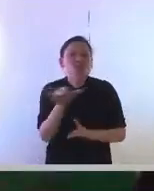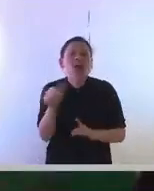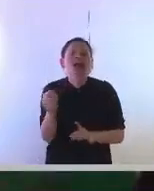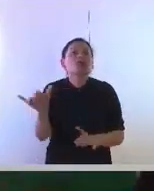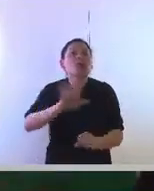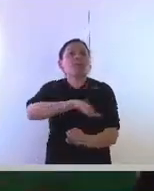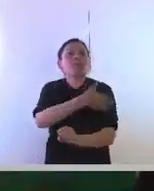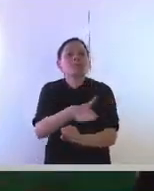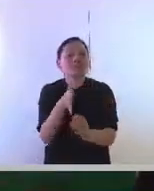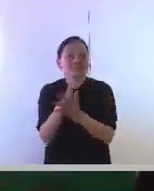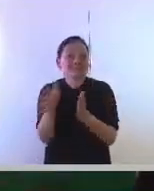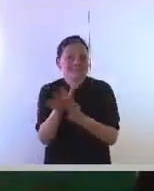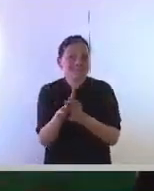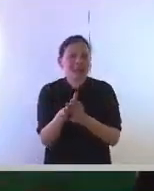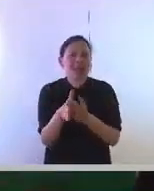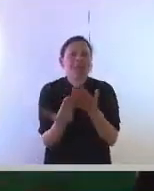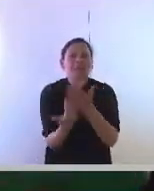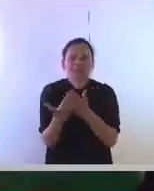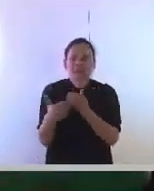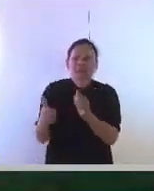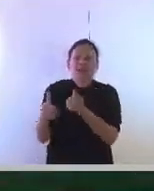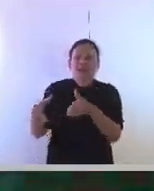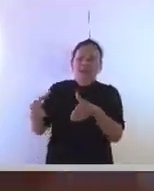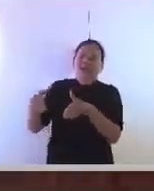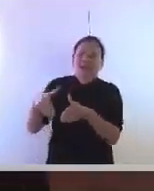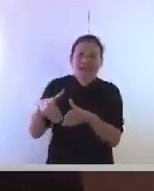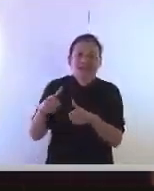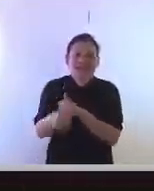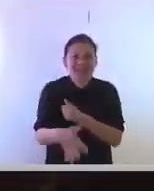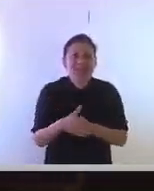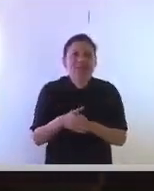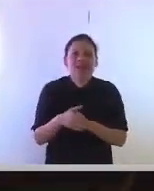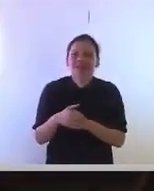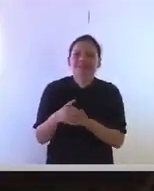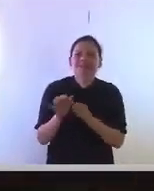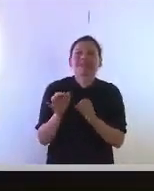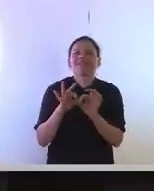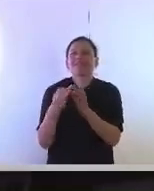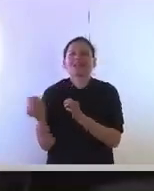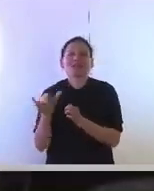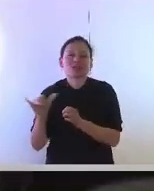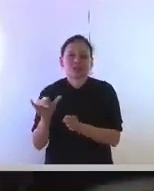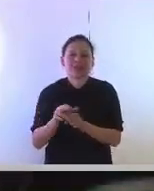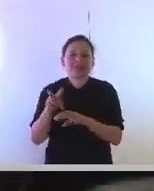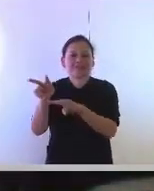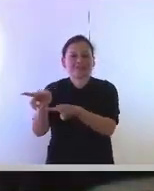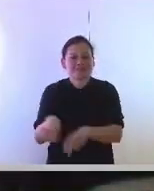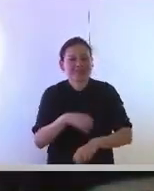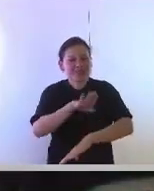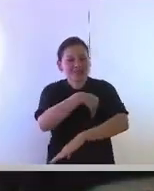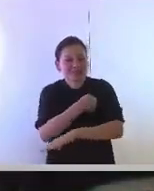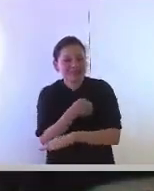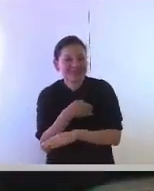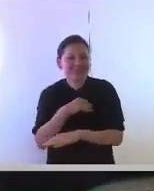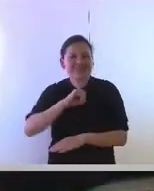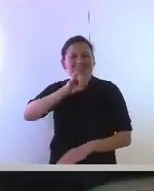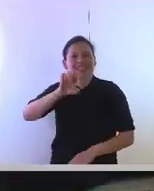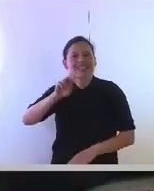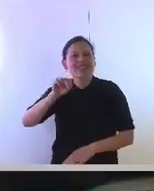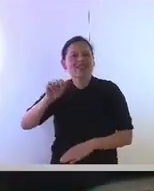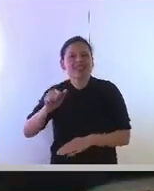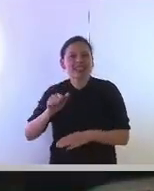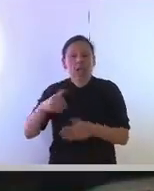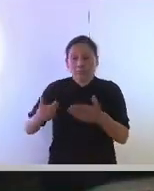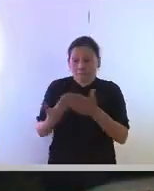a comenzar de atrás para adelante. Parienta Jennifer de la Ministerio de Agricultura, cuando uno dice atrás para